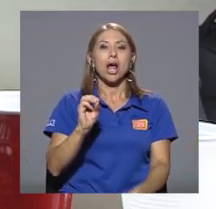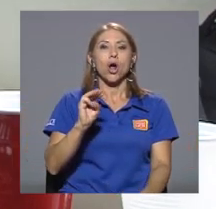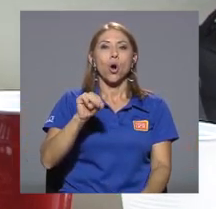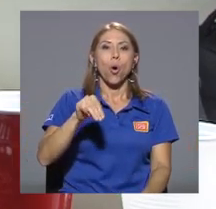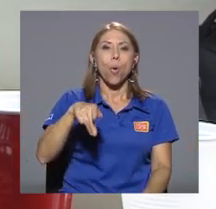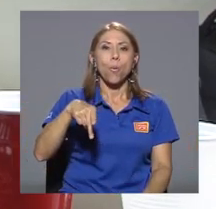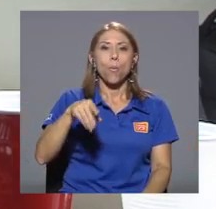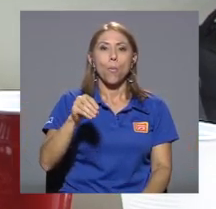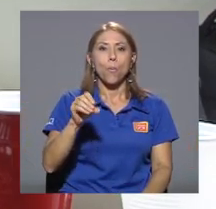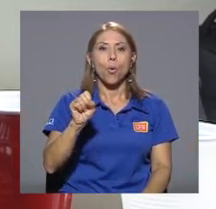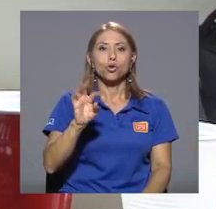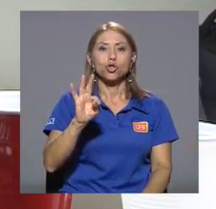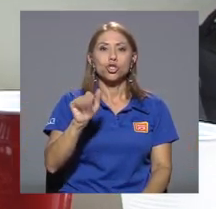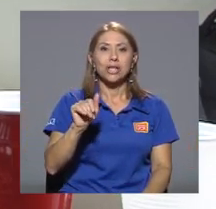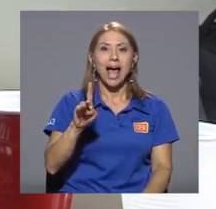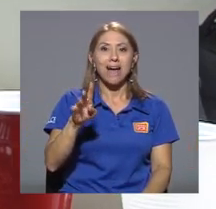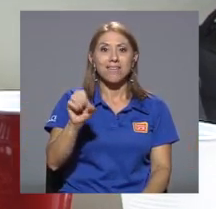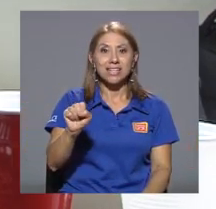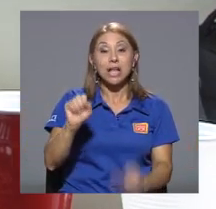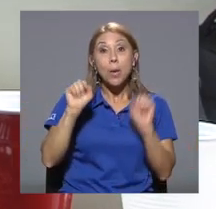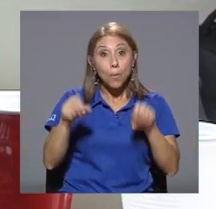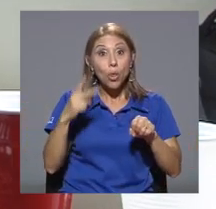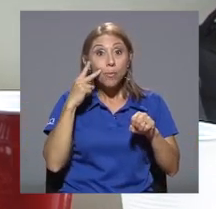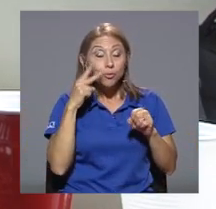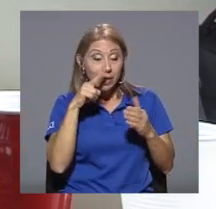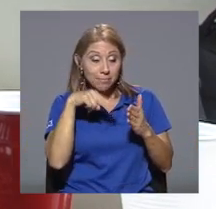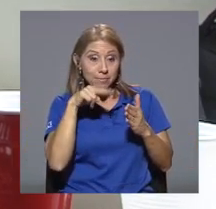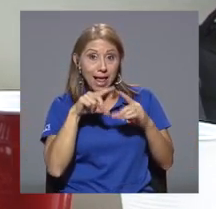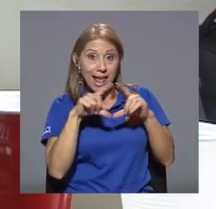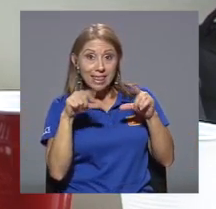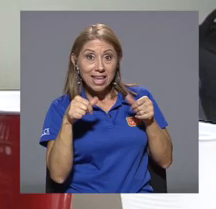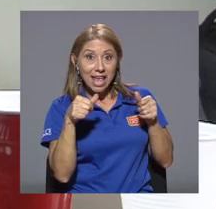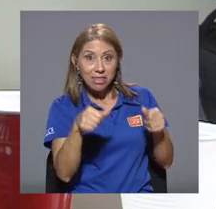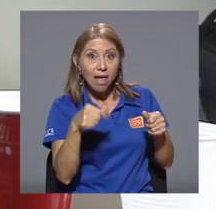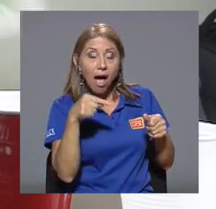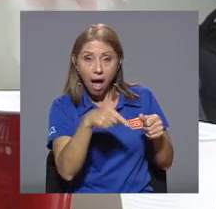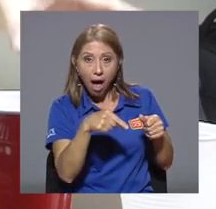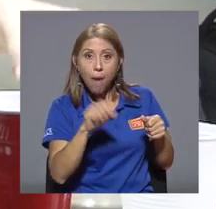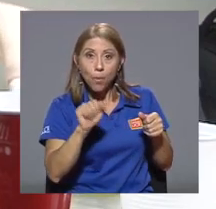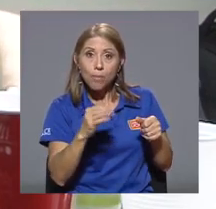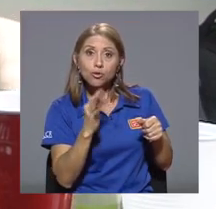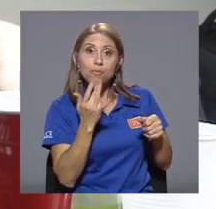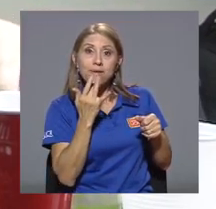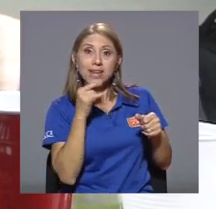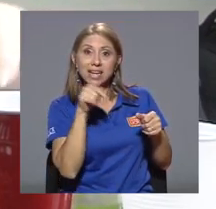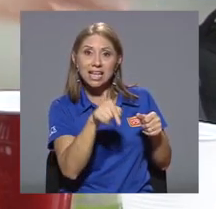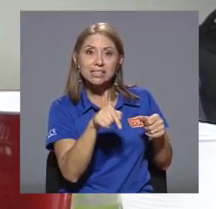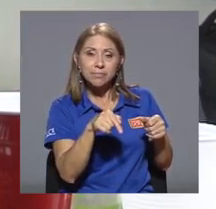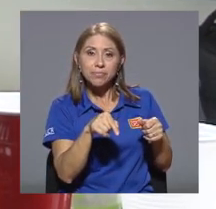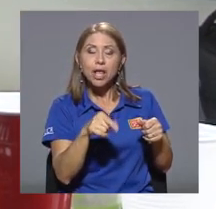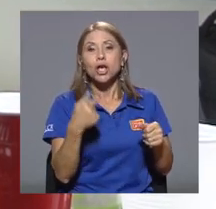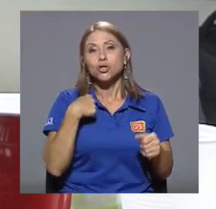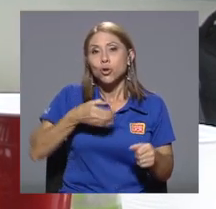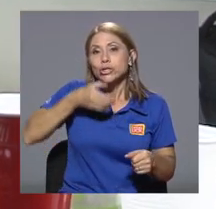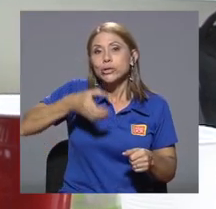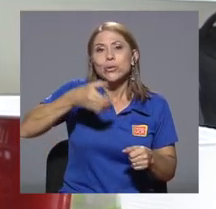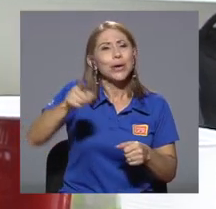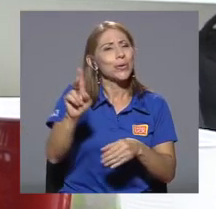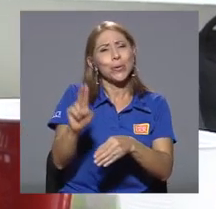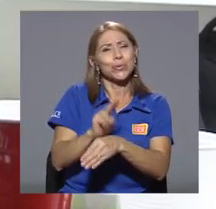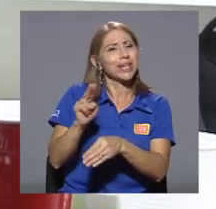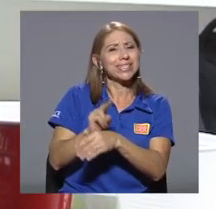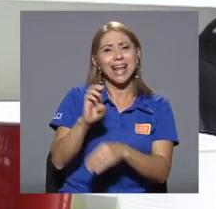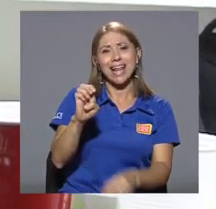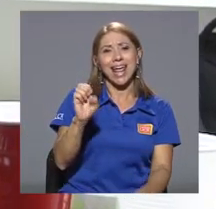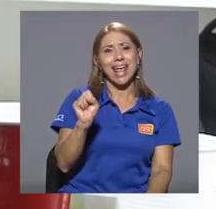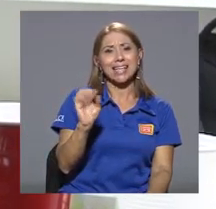podemos verlo en la etiqueta, ¿verdad? Cómo está clasificado, podemos preferir este tipo de artículos. El que sí les sugiero es no utilizar